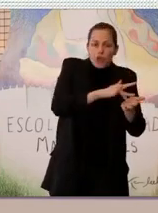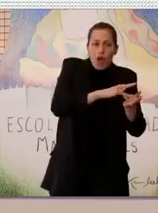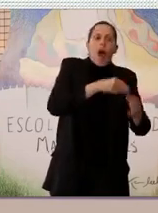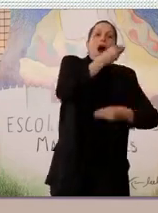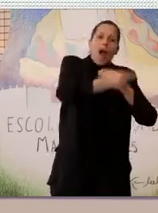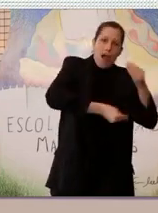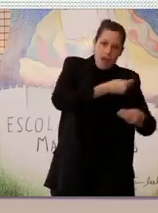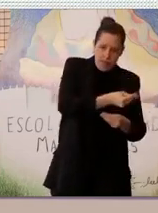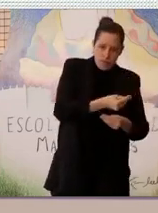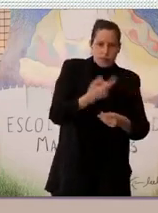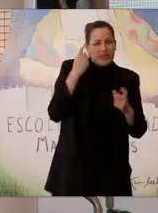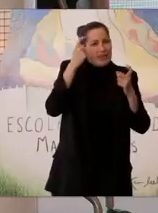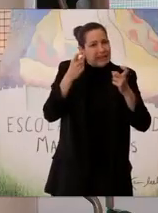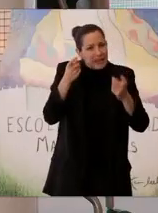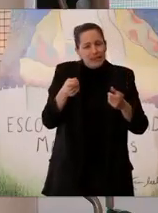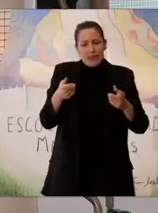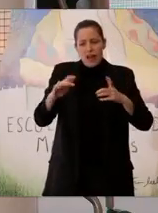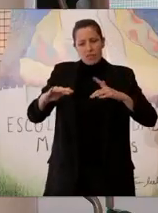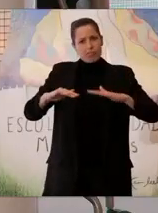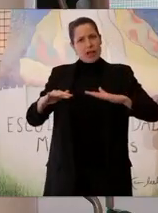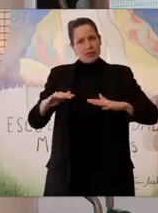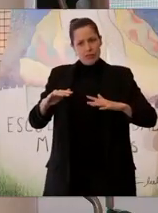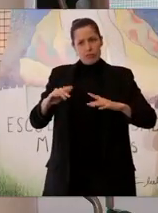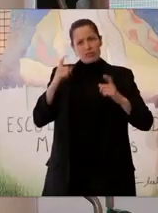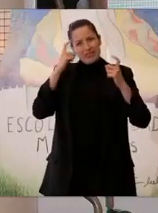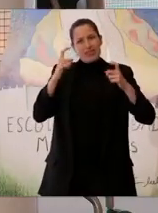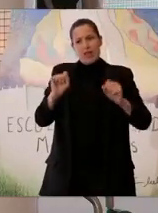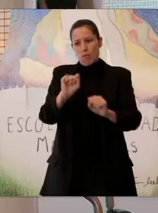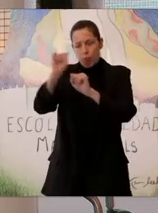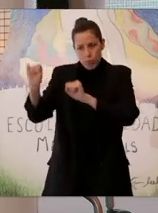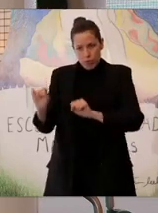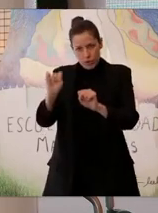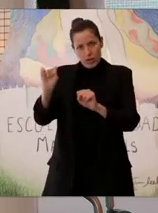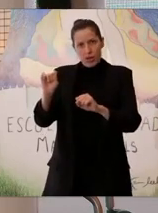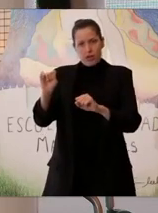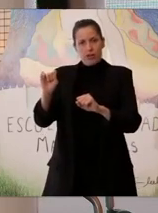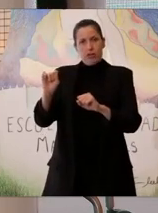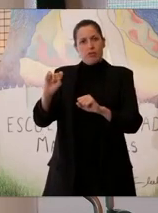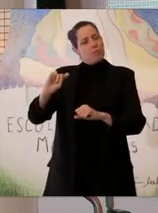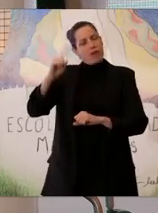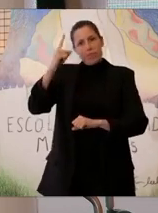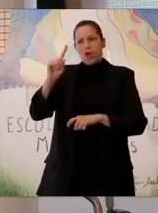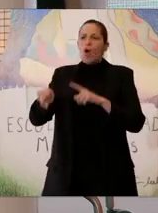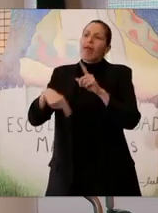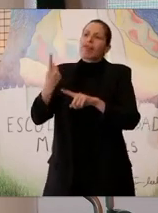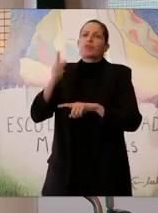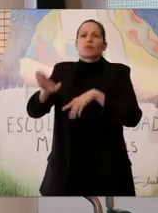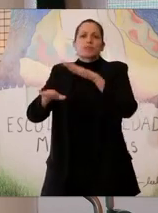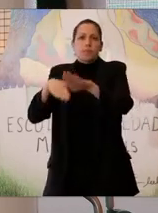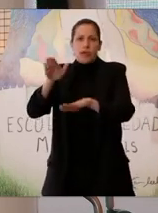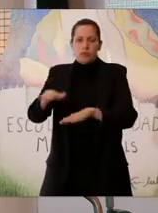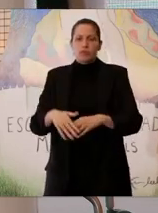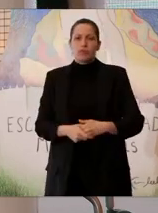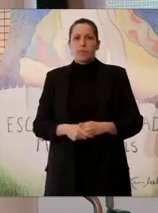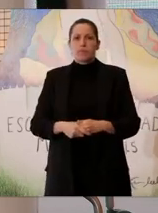ser proactivos, vamos a intentar protegerlas. Y luego vamos a ver cómo avanzamos en los siguientes pasos. Es verdad, entonces